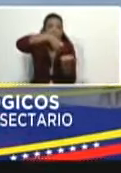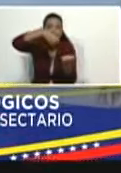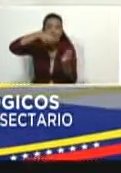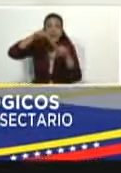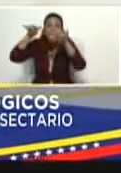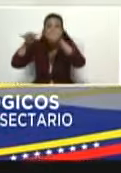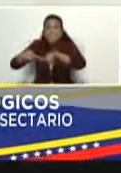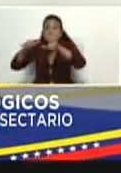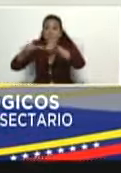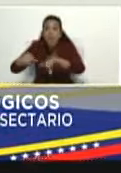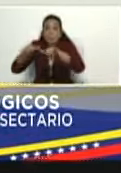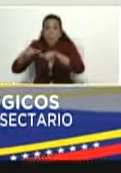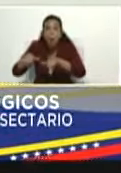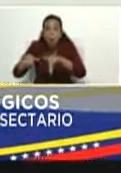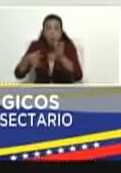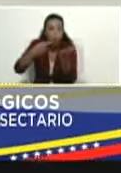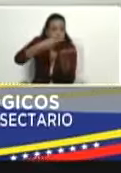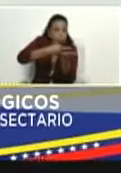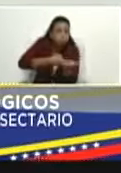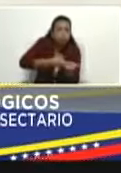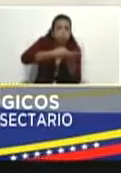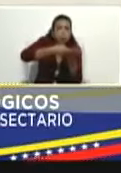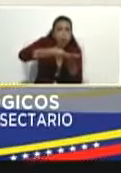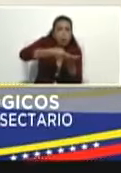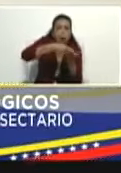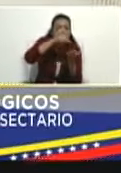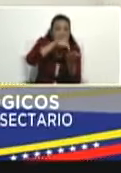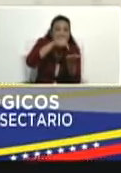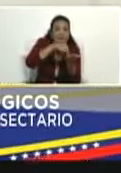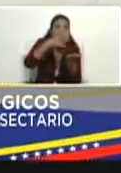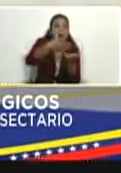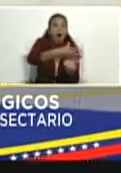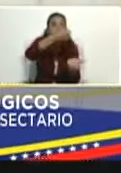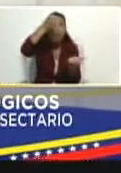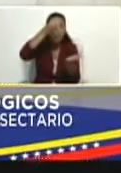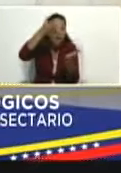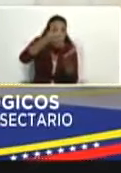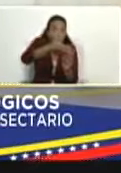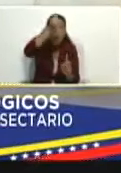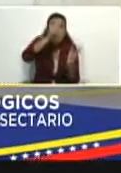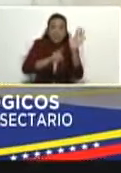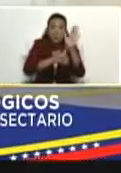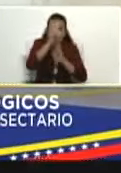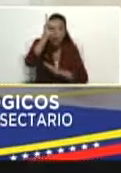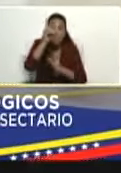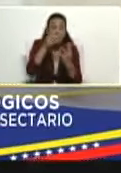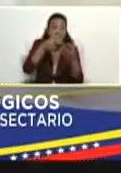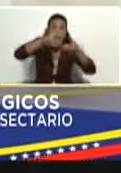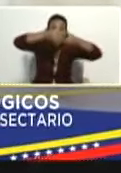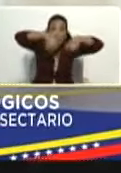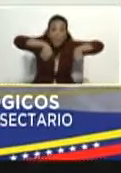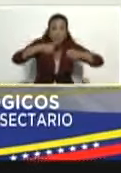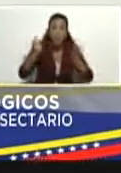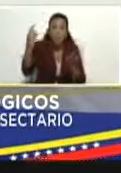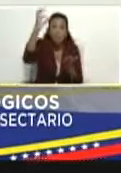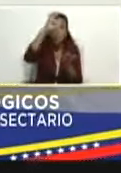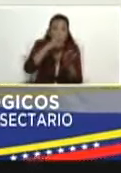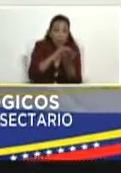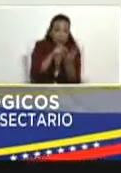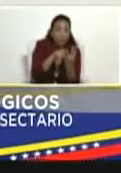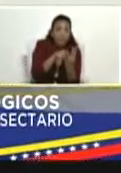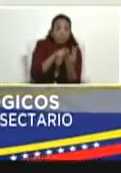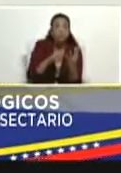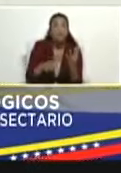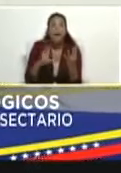debe ser capaz de flotar en el agua, porque es allí donde se desarrolla la fase larval de este mosquito, de